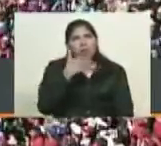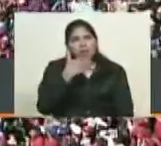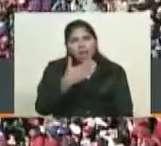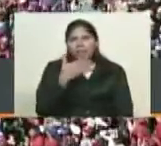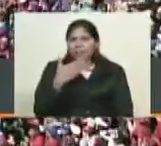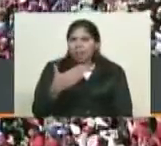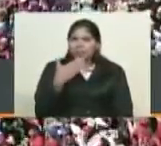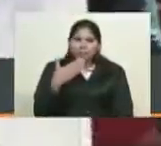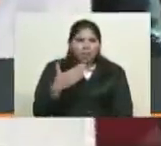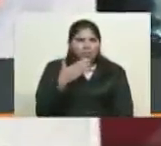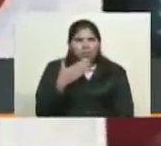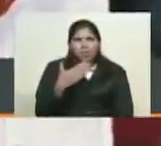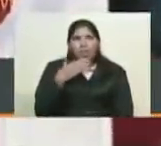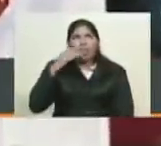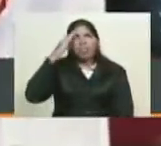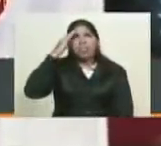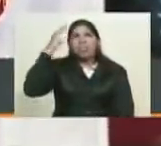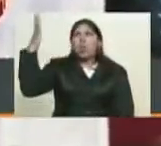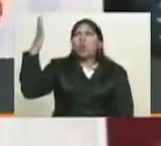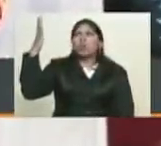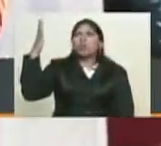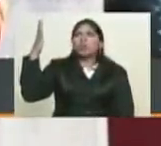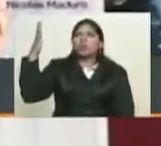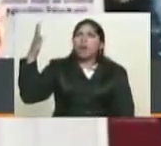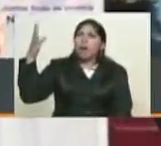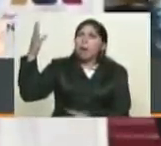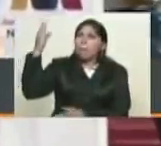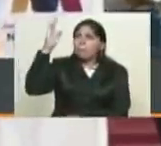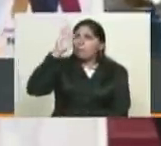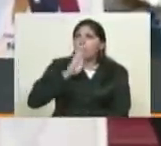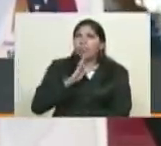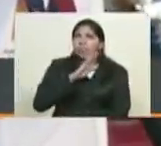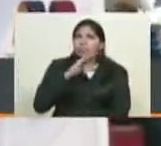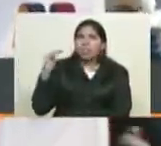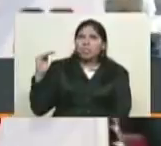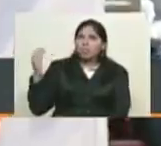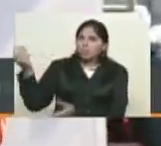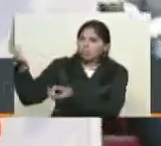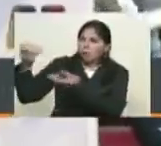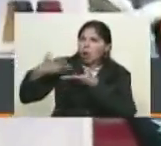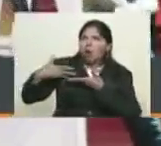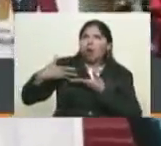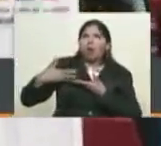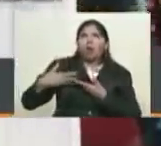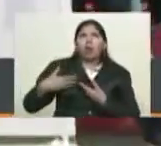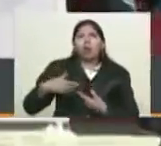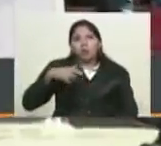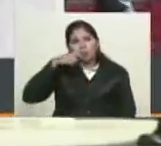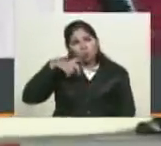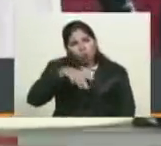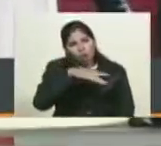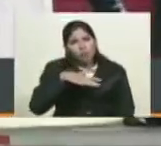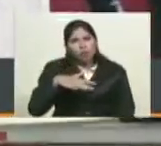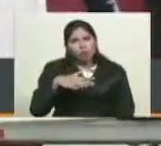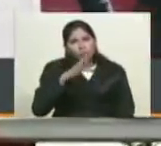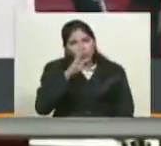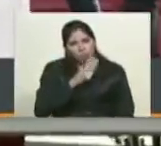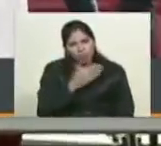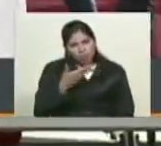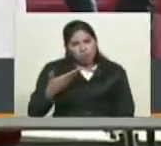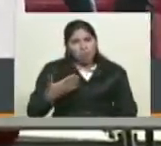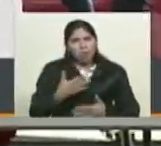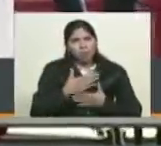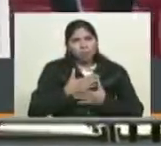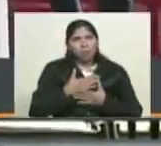amada. Dios, dame tu bendición. Pueblo, dame tu bendición. Y